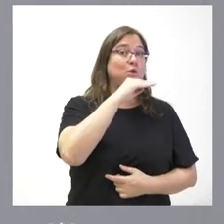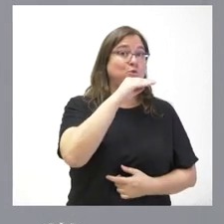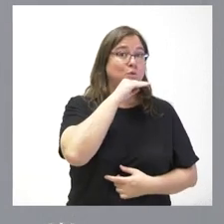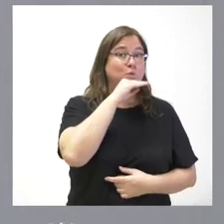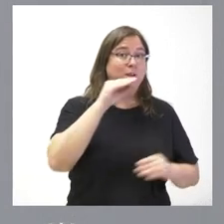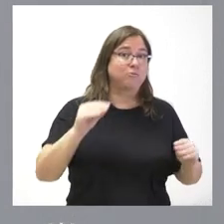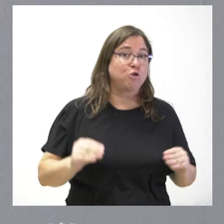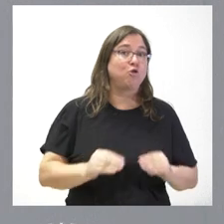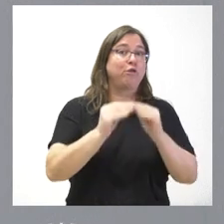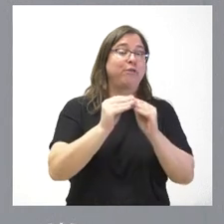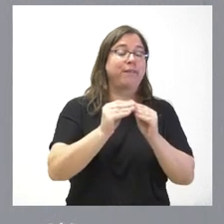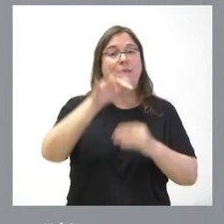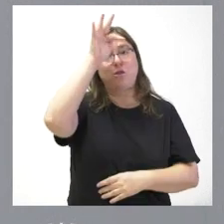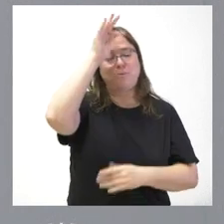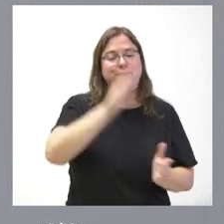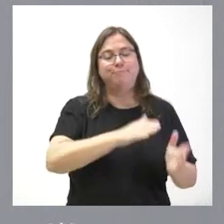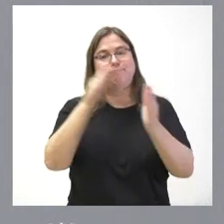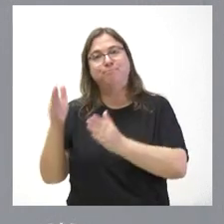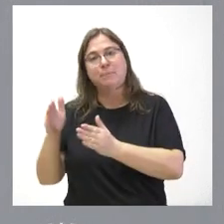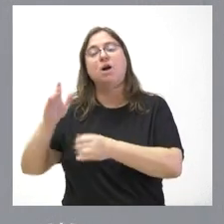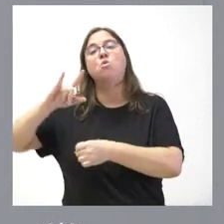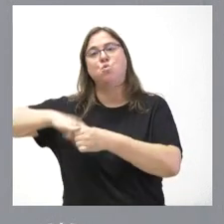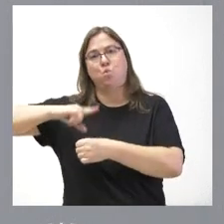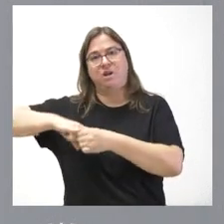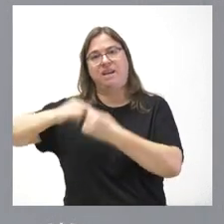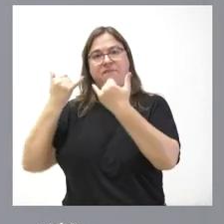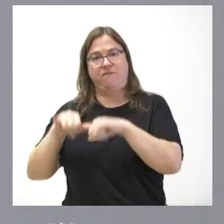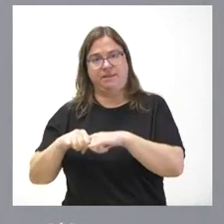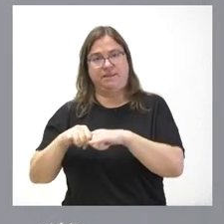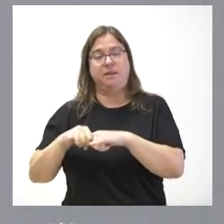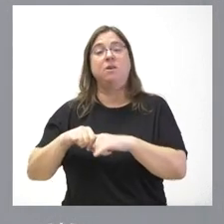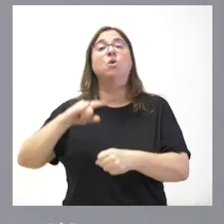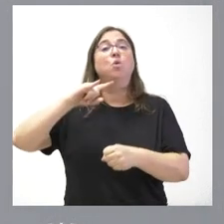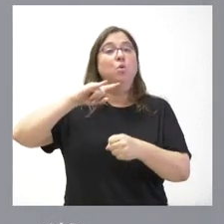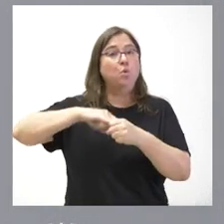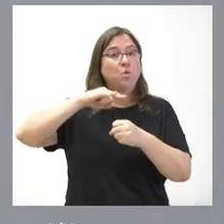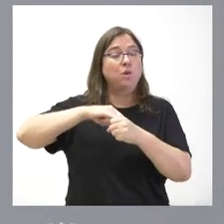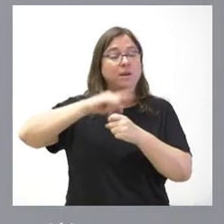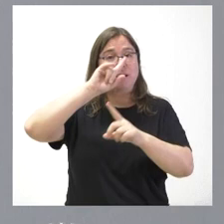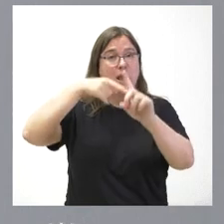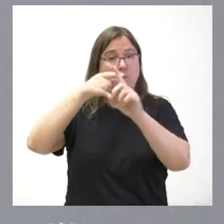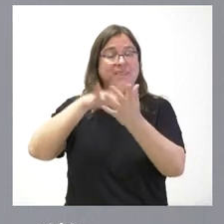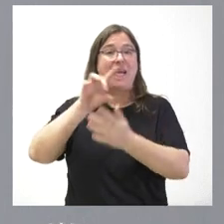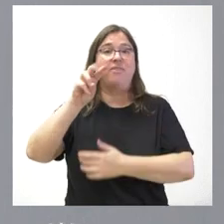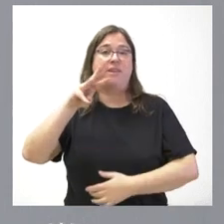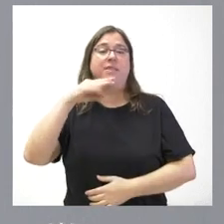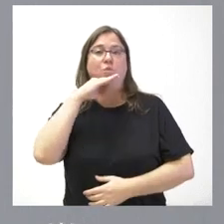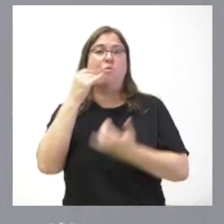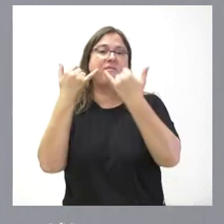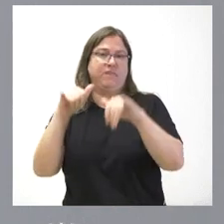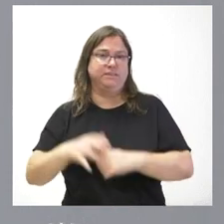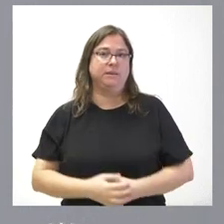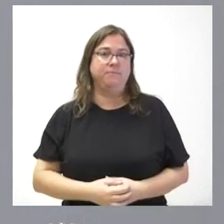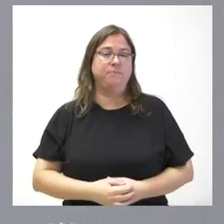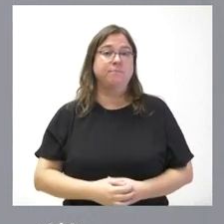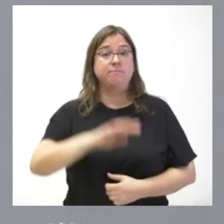en domingo al día siguiente que será festivo por tanto ese lunes será festivo el calendario